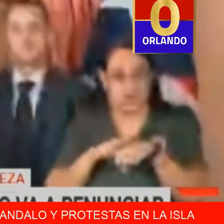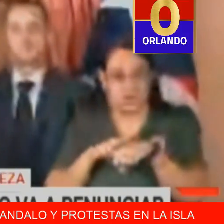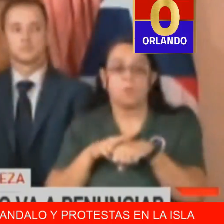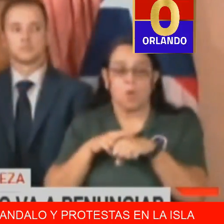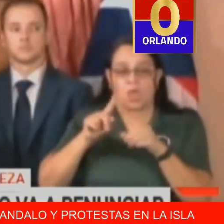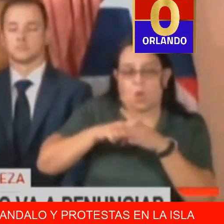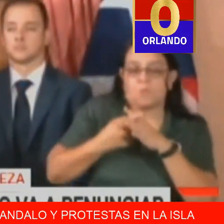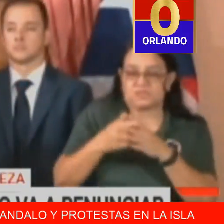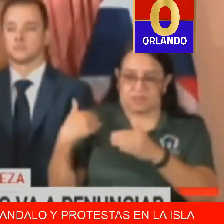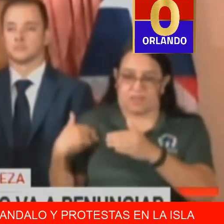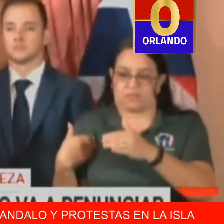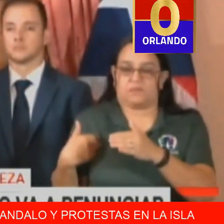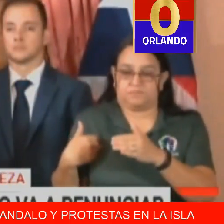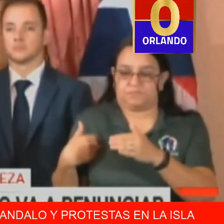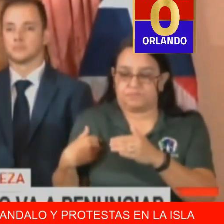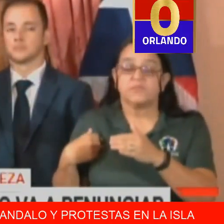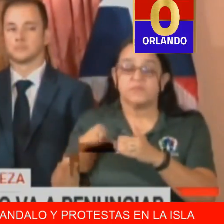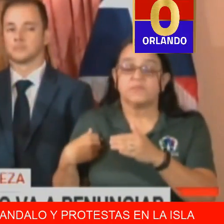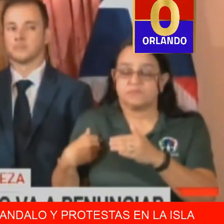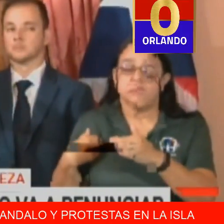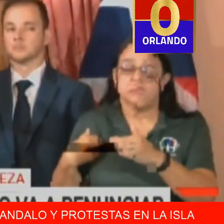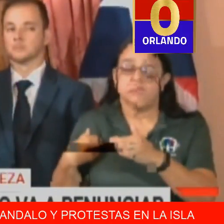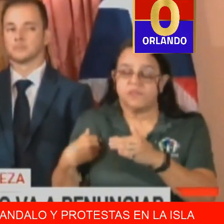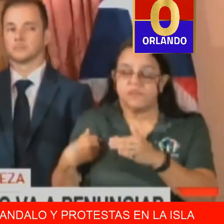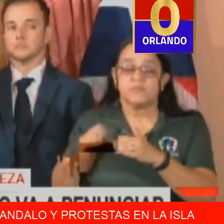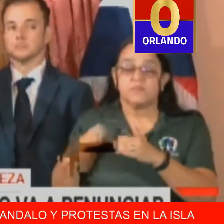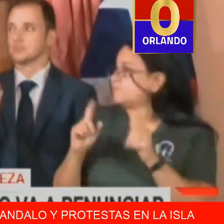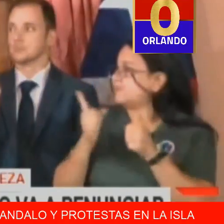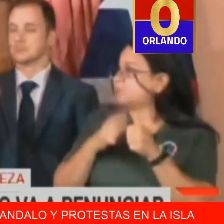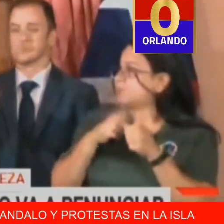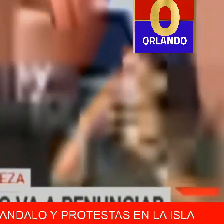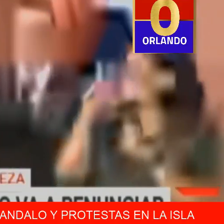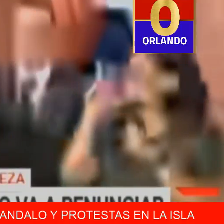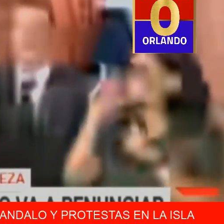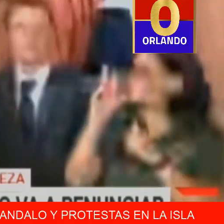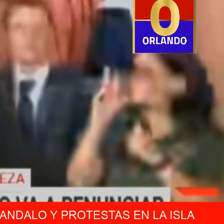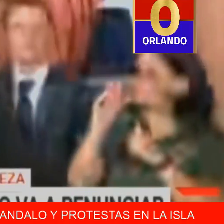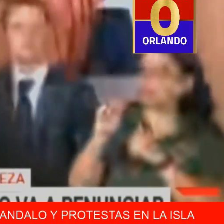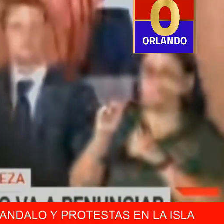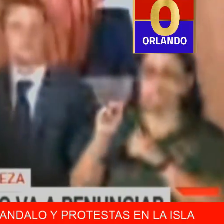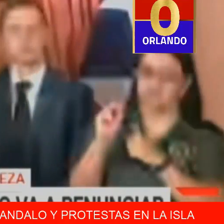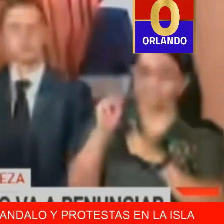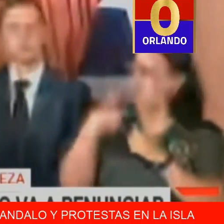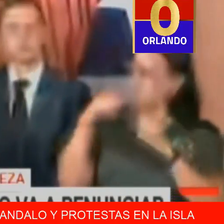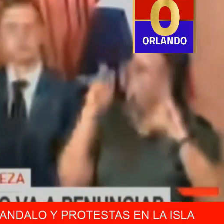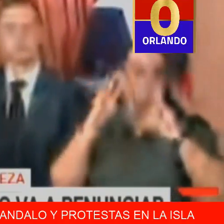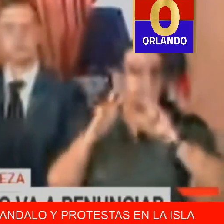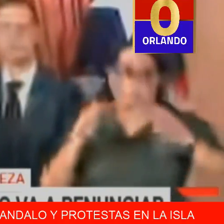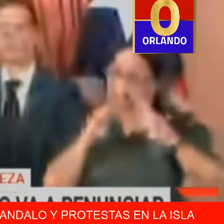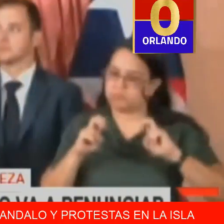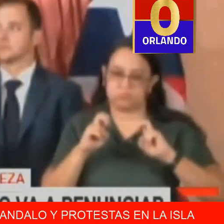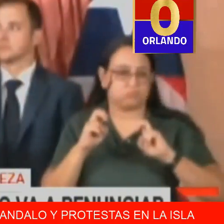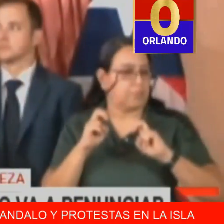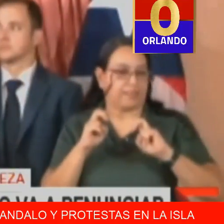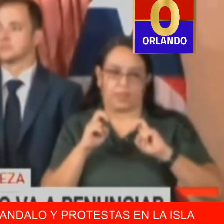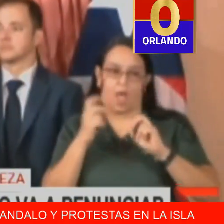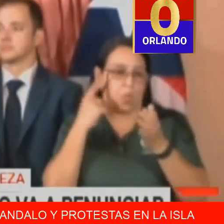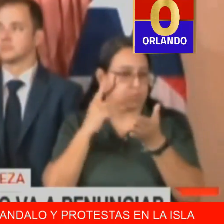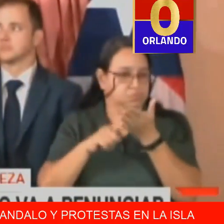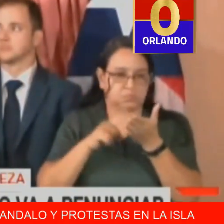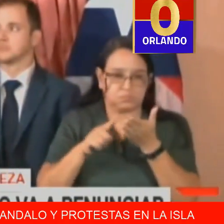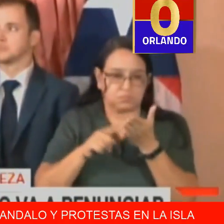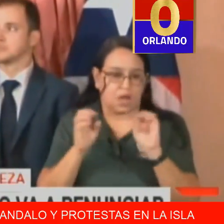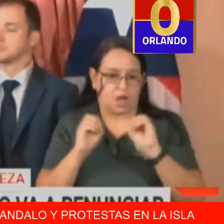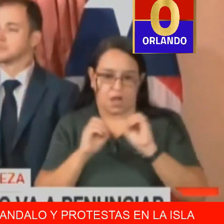adelante. Sobre Unidos por Puerto Rico, primero déjeme contestar, no hemos sido investigados, y de hecho yo creo que se tiene